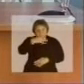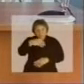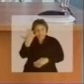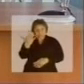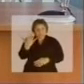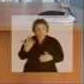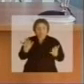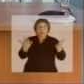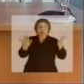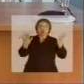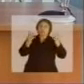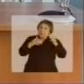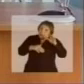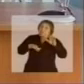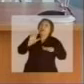Porque